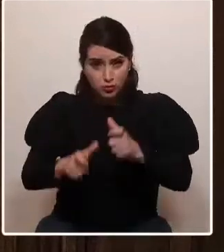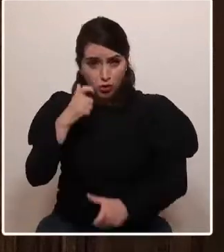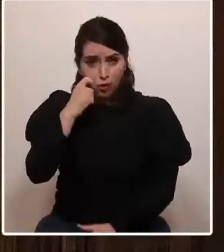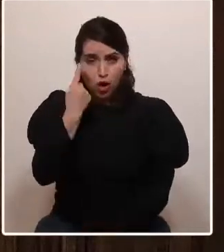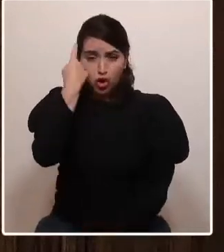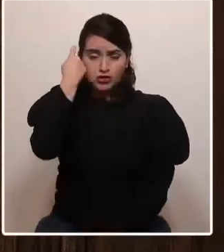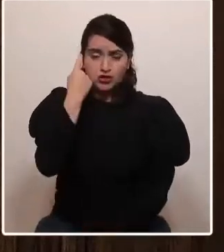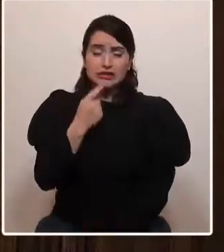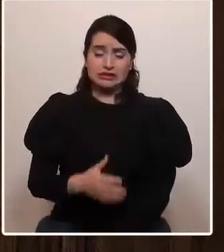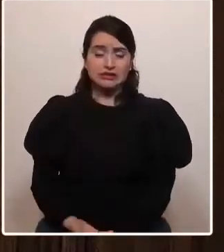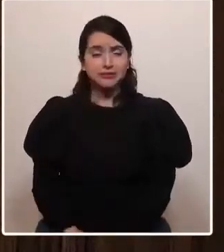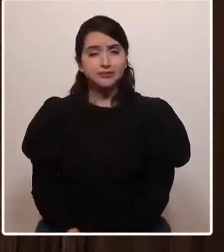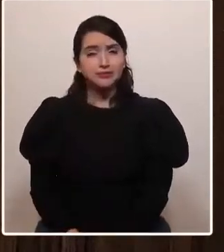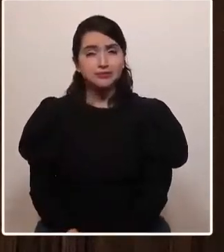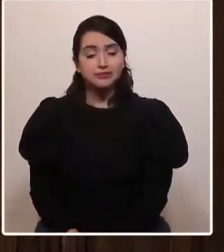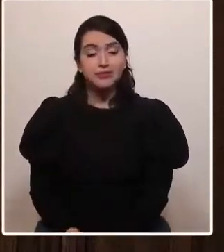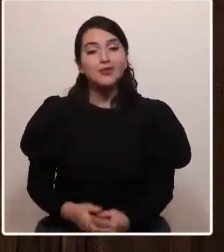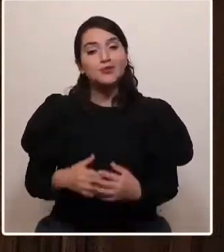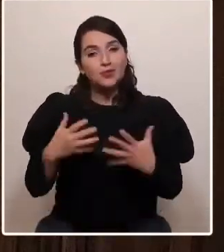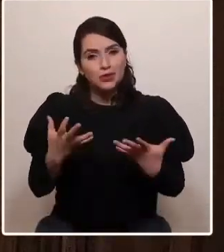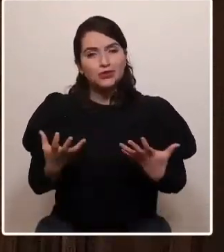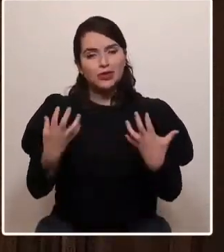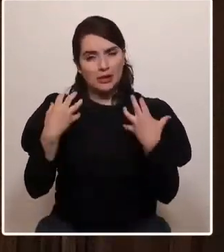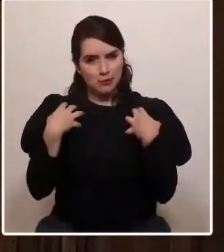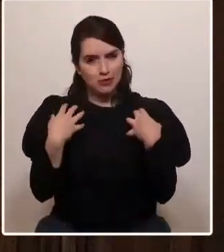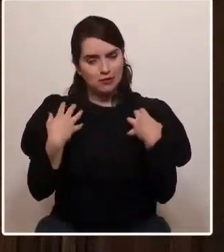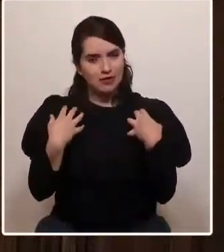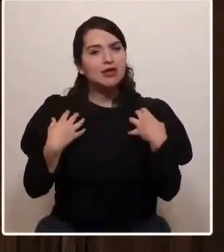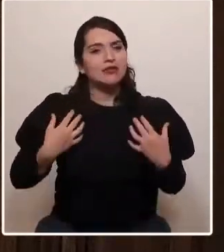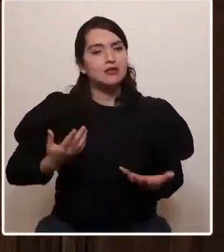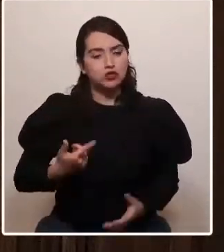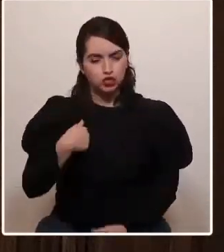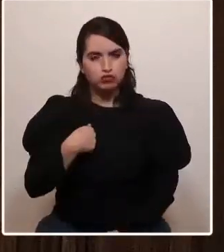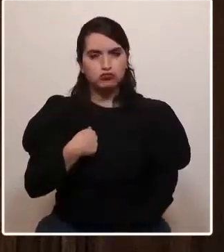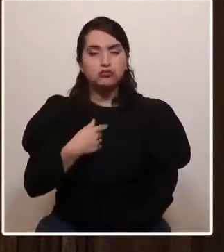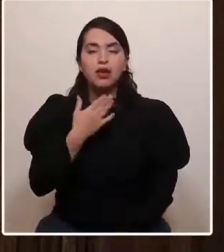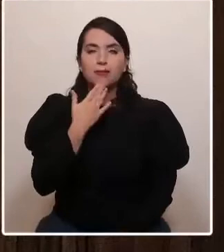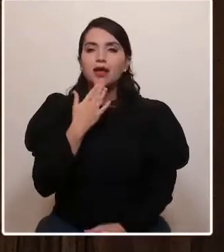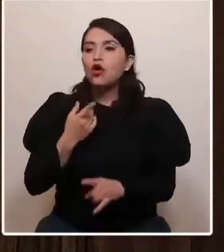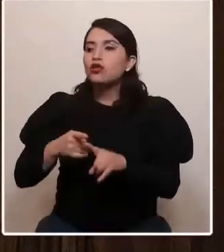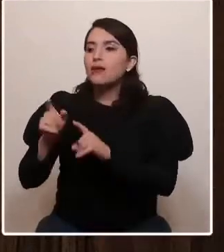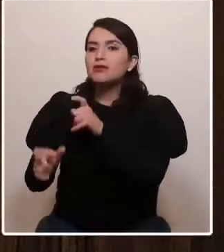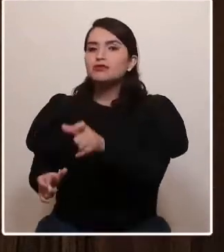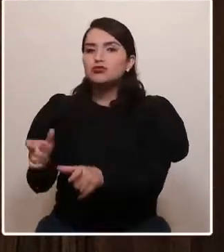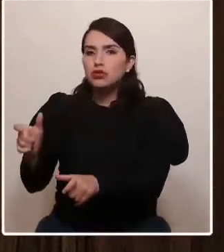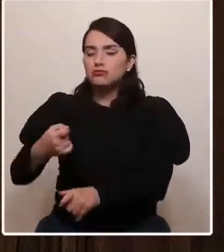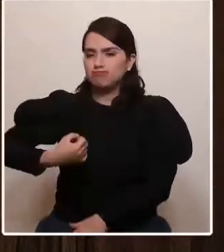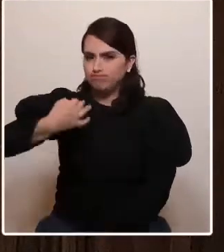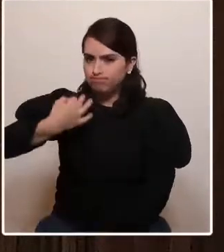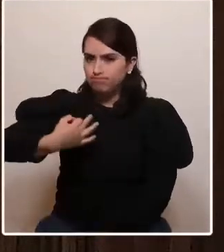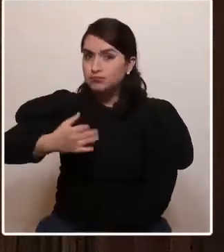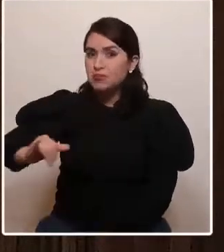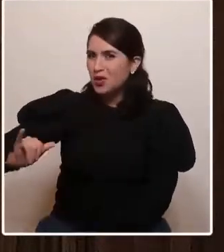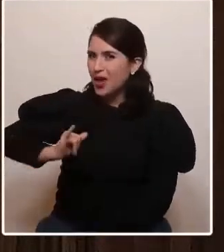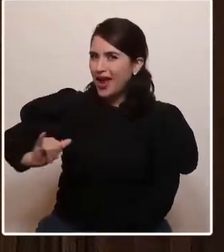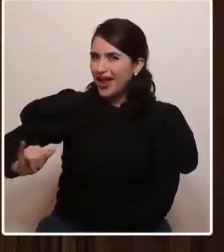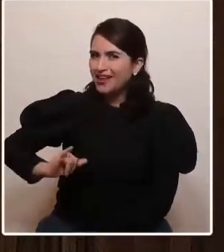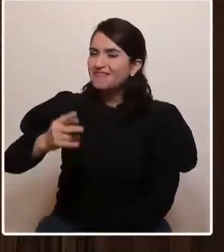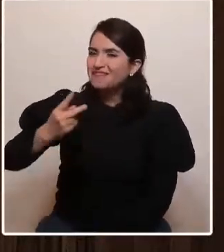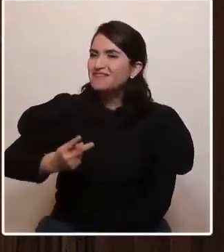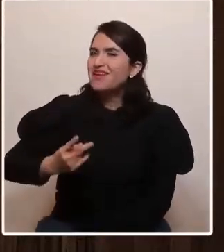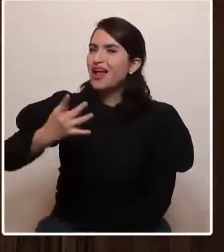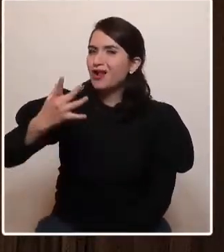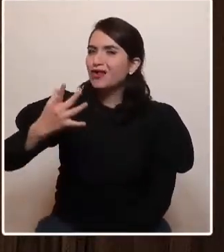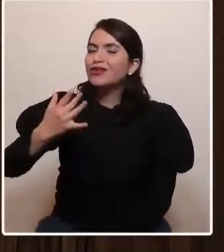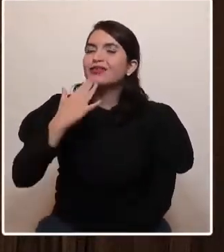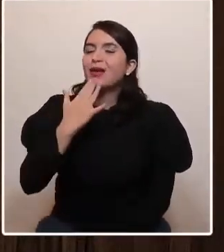tenemos la responsabilidad de insistir. Tengo y sé que muchos tenemos la absoluta convicción del inmenso valor y de la